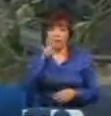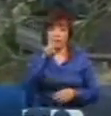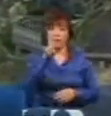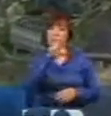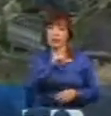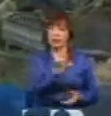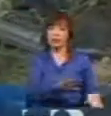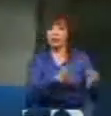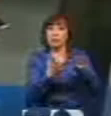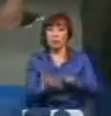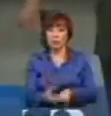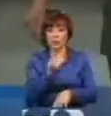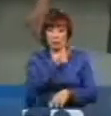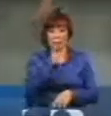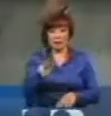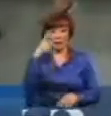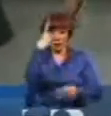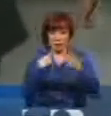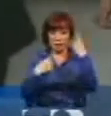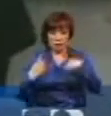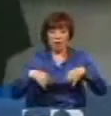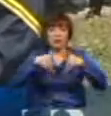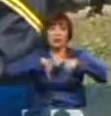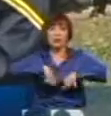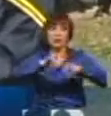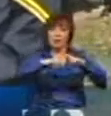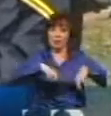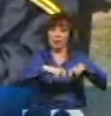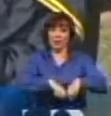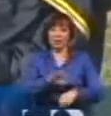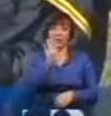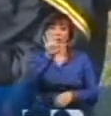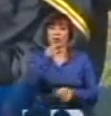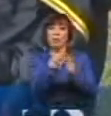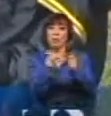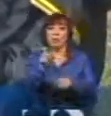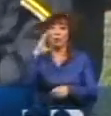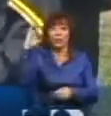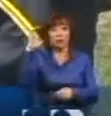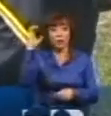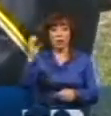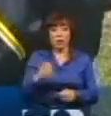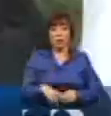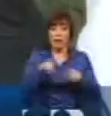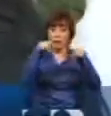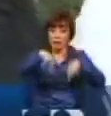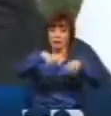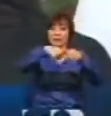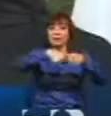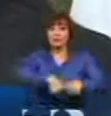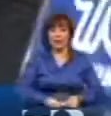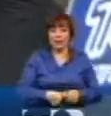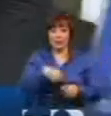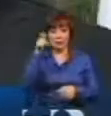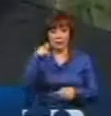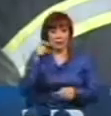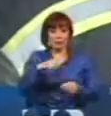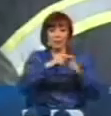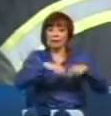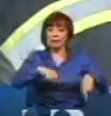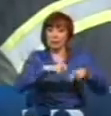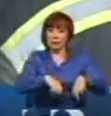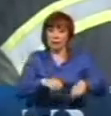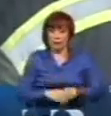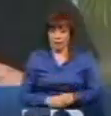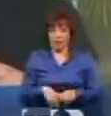y 22 heridos. Mientras duran las investigaciones, hay 5 ciudadanos colombianos que no pueden dejar el Ecuador. Para ellos, asegura la cónsul,